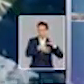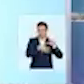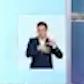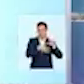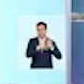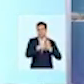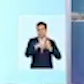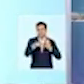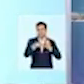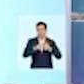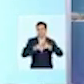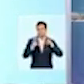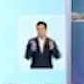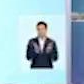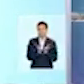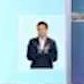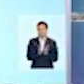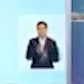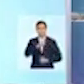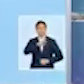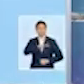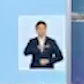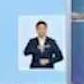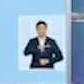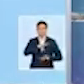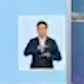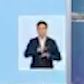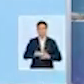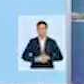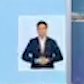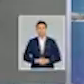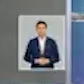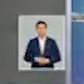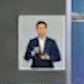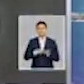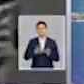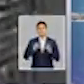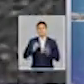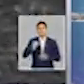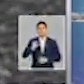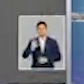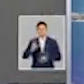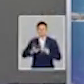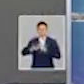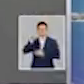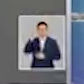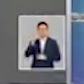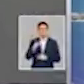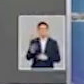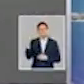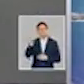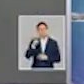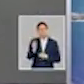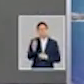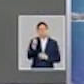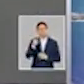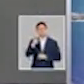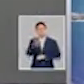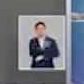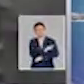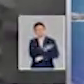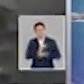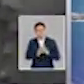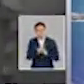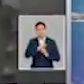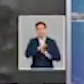mayores complicaciones. Luego tenemos otros grupos etarios que están entre esas edades, es decir, entre los 11 años y los 60